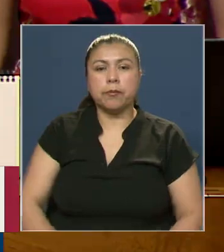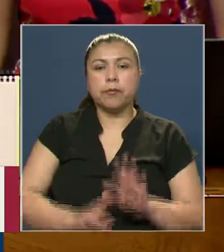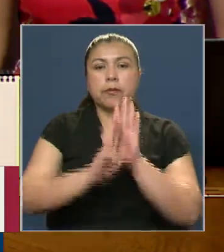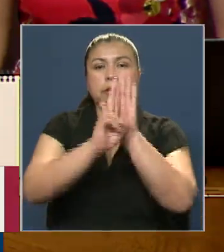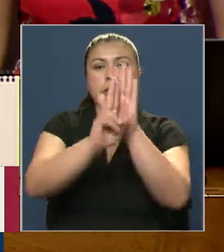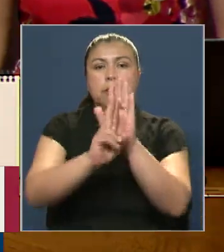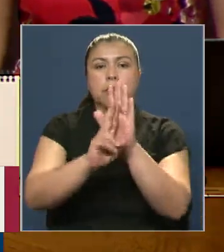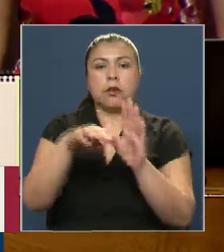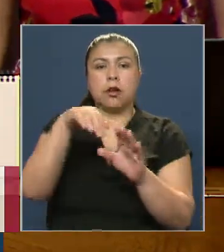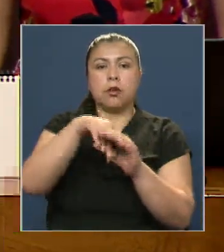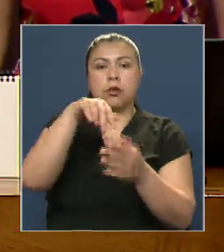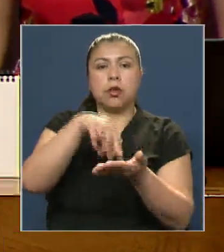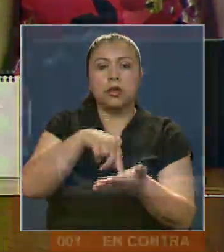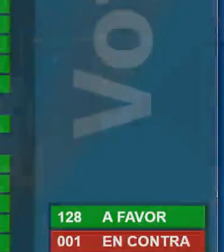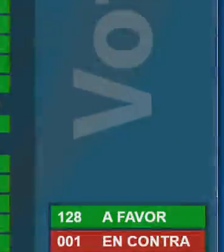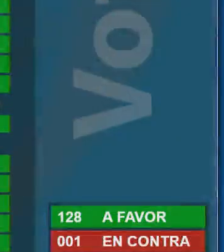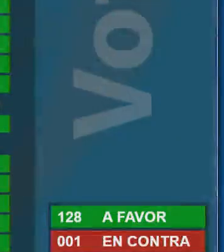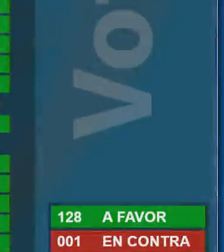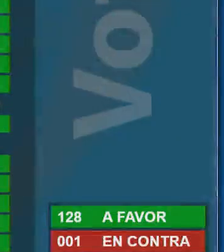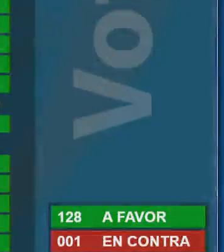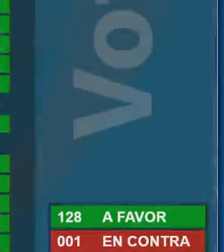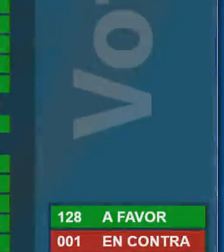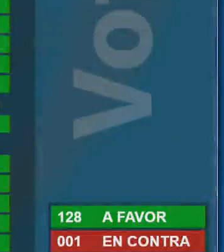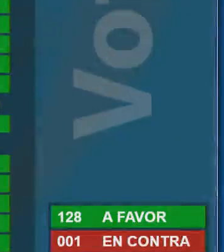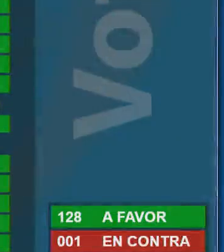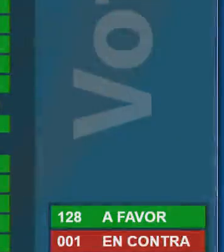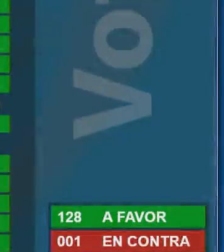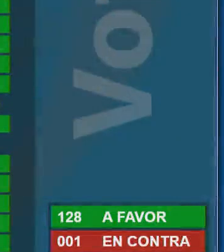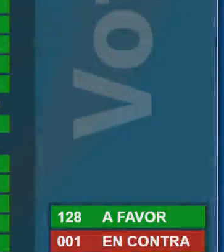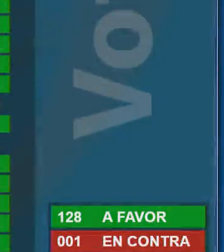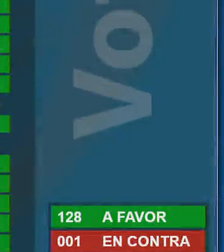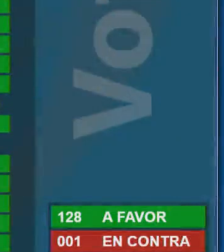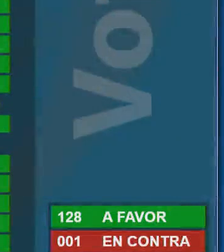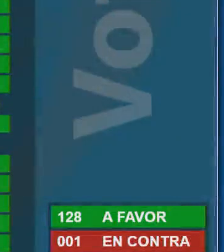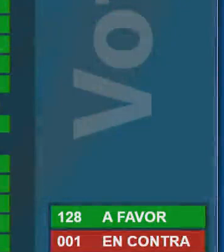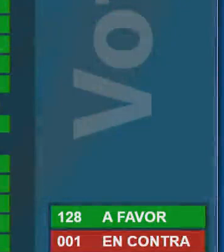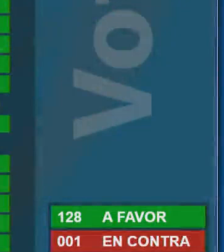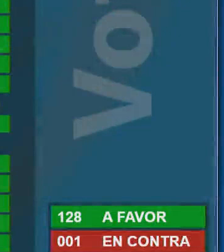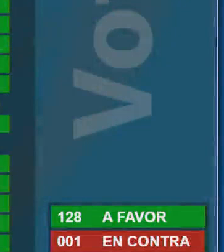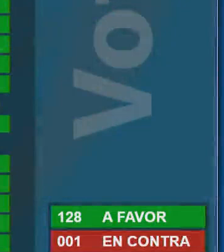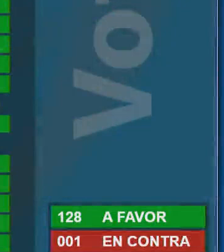Resultados de la votación. Por la afirmativa, 128 votos, 1 en contra.